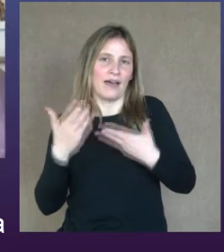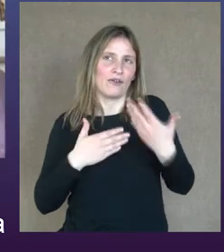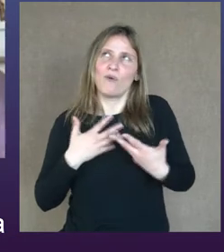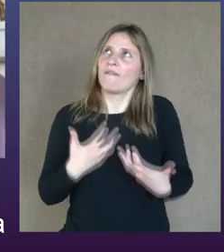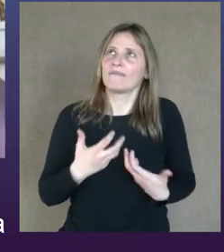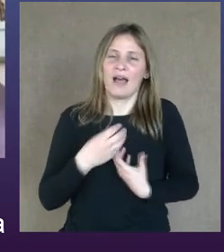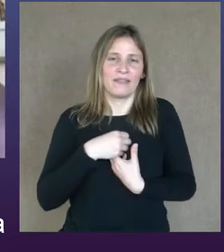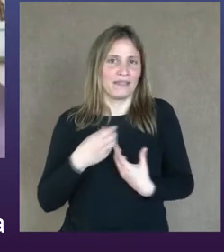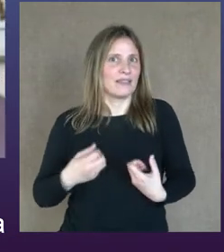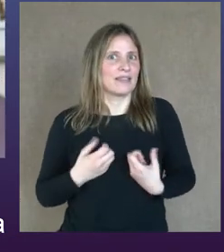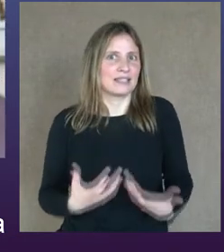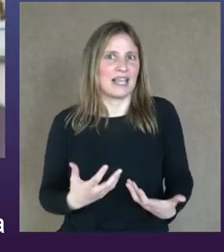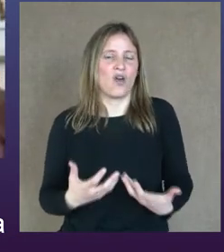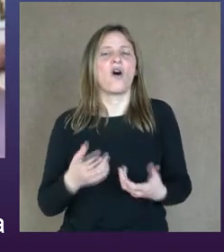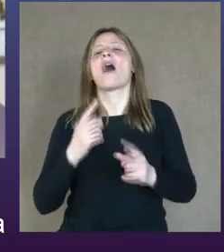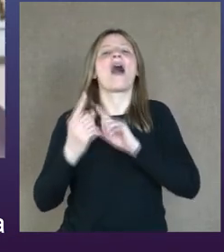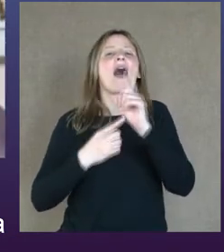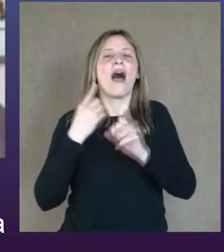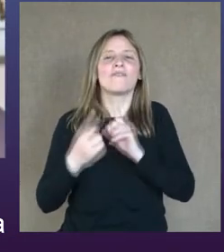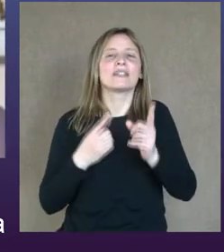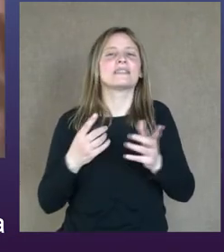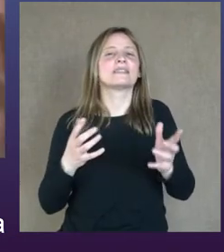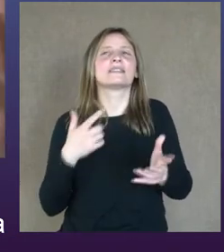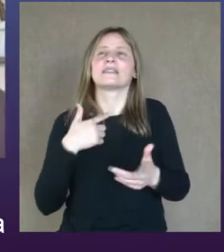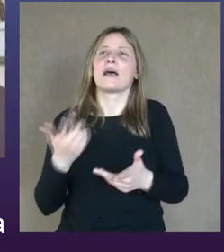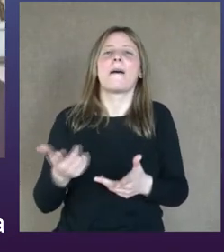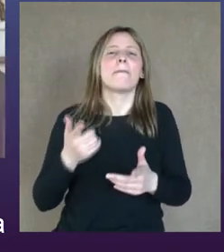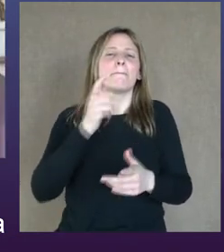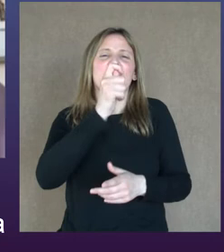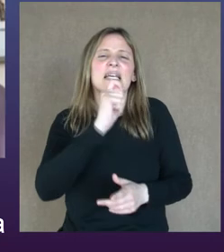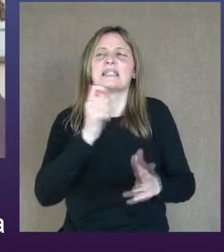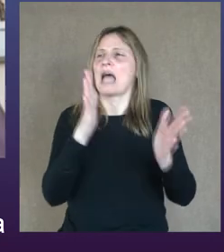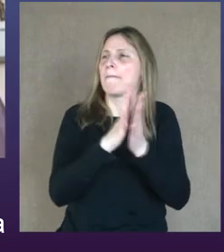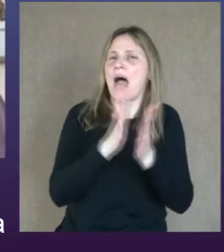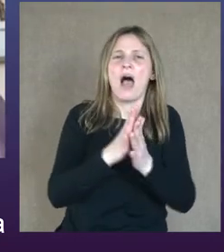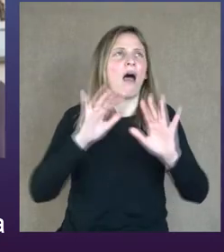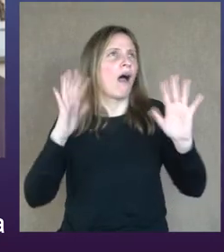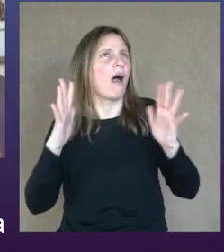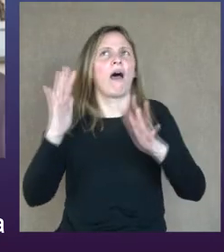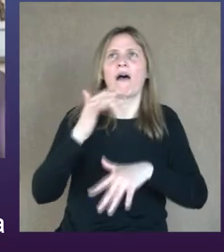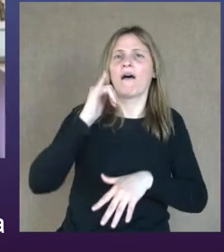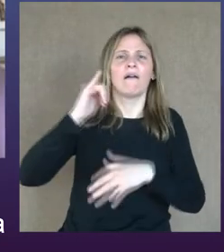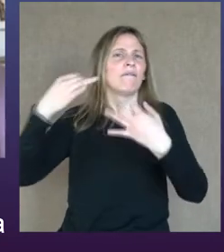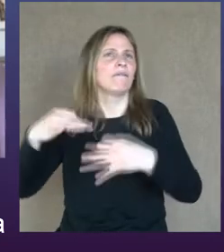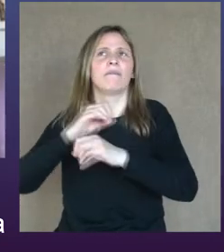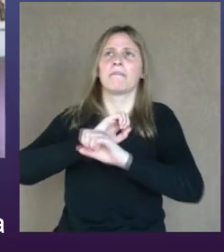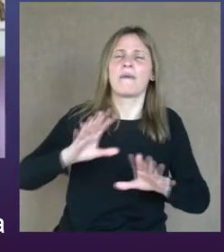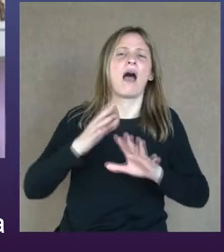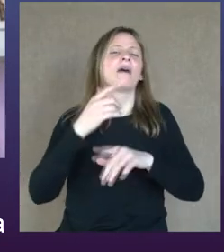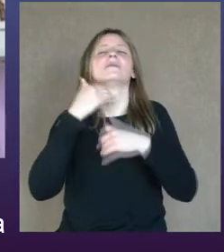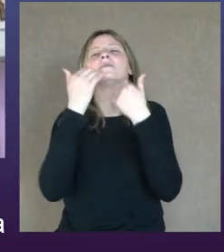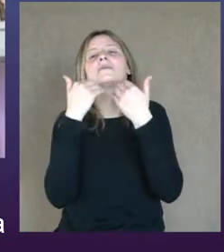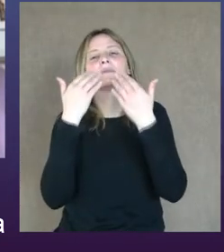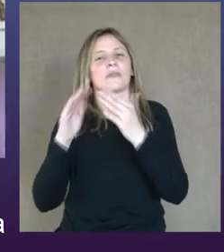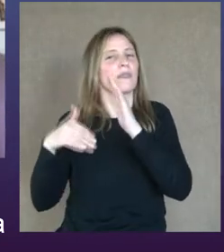¿no? Sí. Porque a veces, con toda la parafernalia de la prensa, de que te van a aplaudir o no, de si el colega será mejor o no, si, no sé,